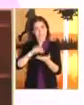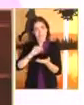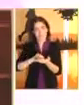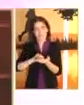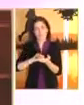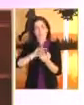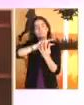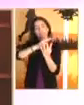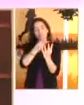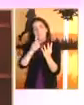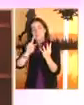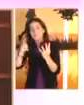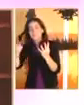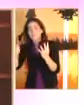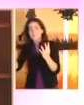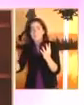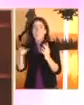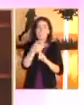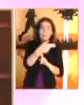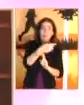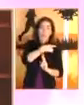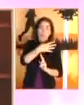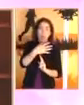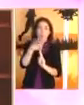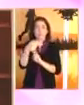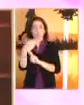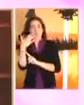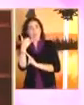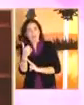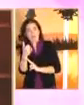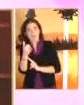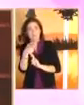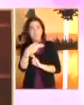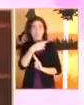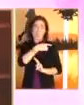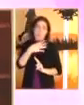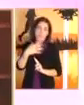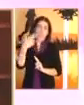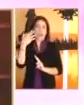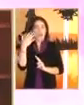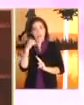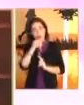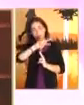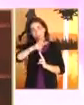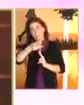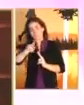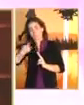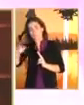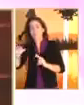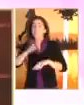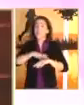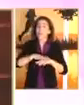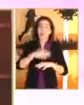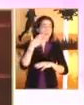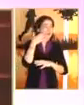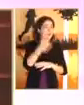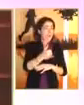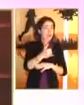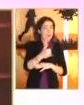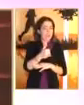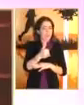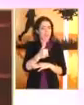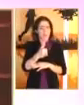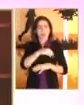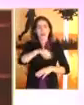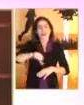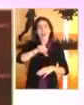alternando pescado blanco y pescado azul, porque el pescado blanco tiene menor contenido en ácidos grasos y el pescado azul tiene mucho